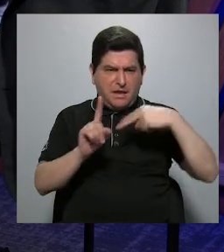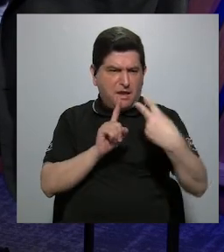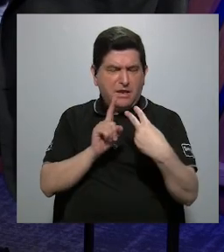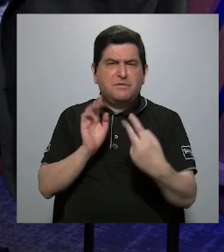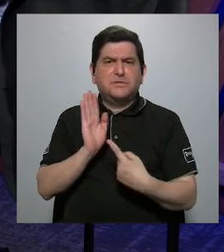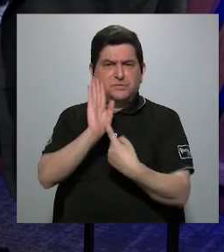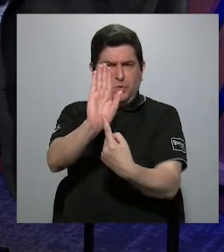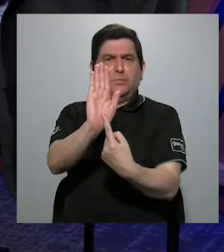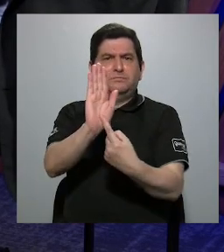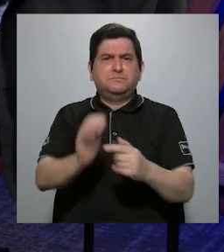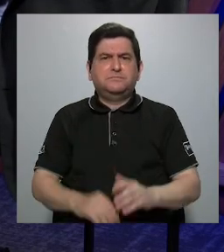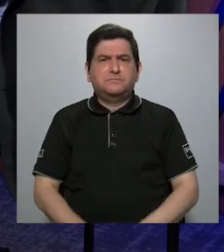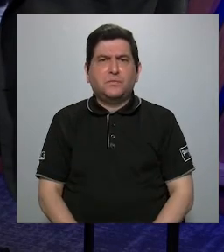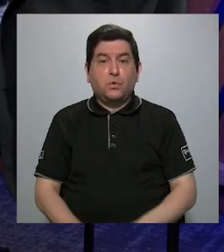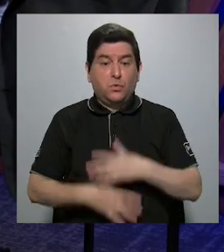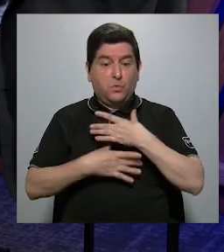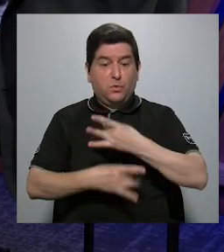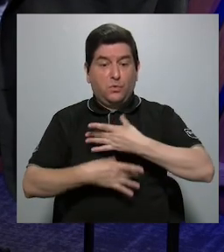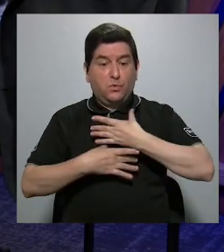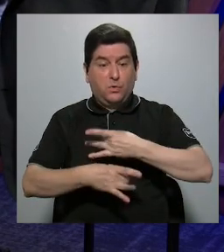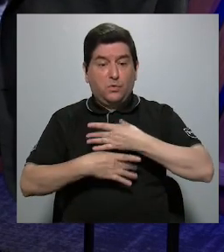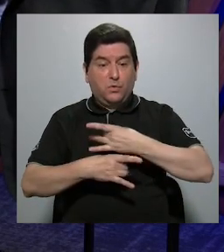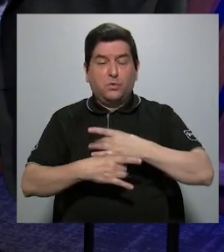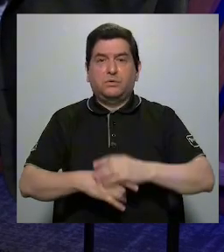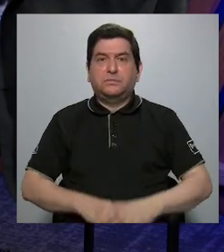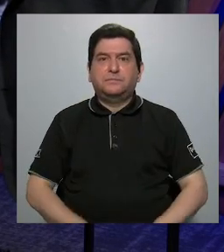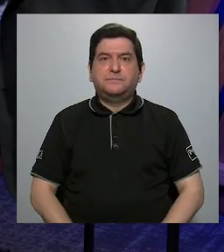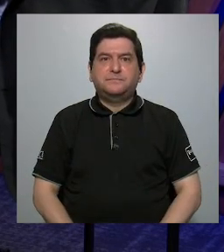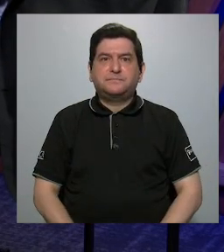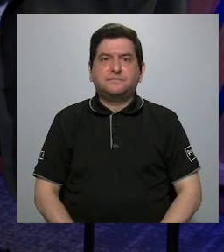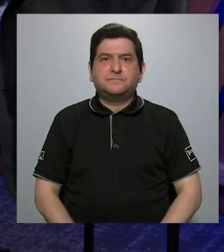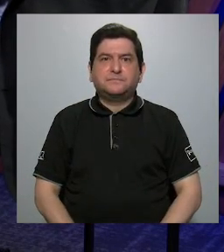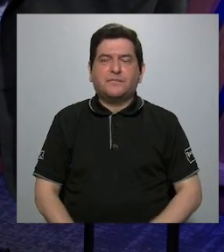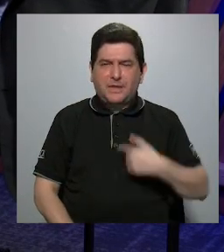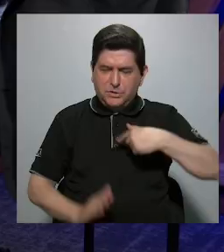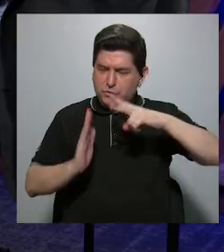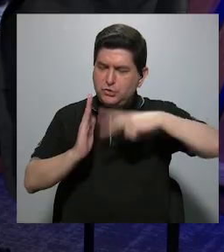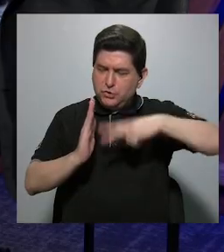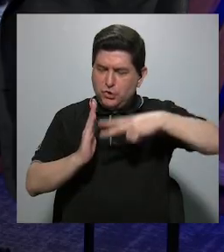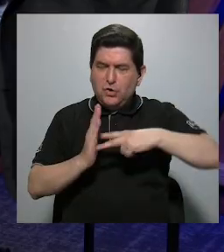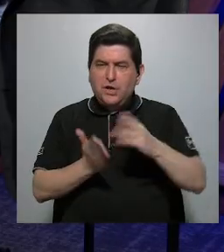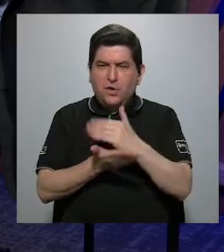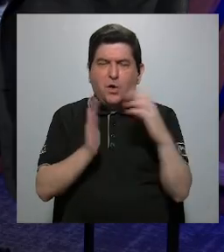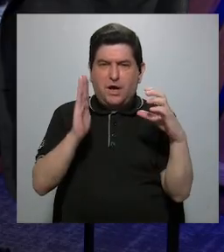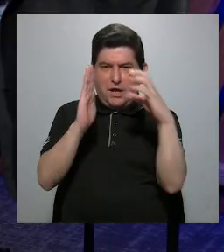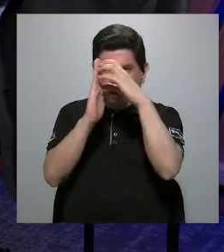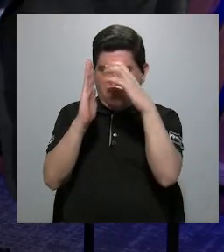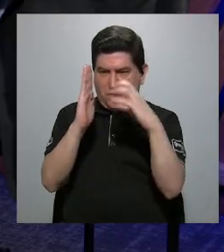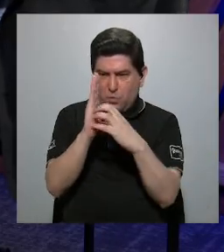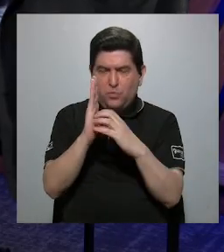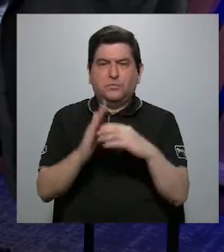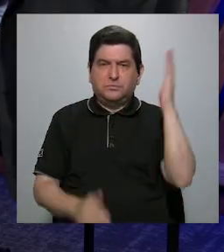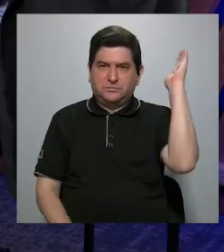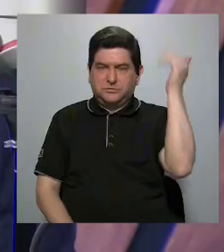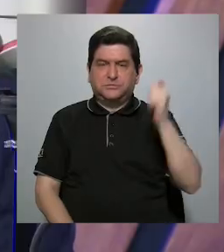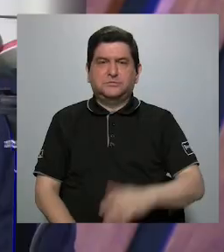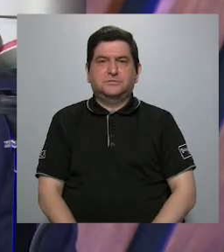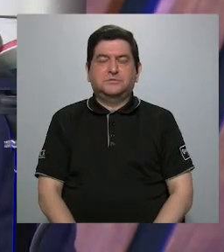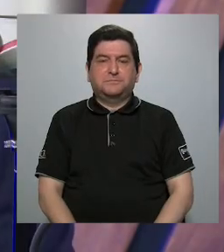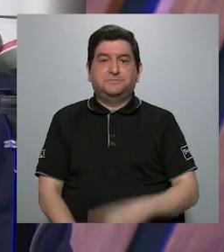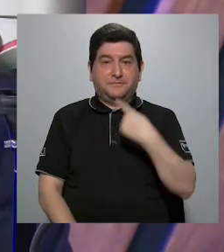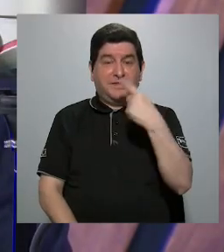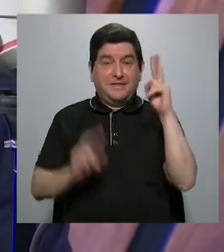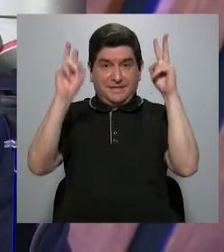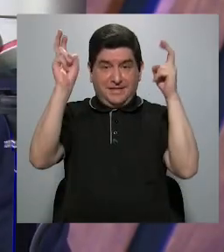Y la visión que él presenta es muy interesante. Voy a leer algunos párrafos de ese